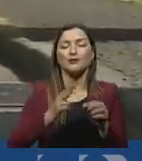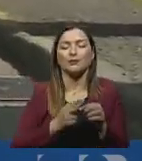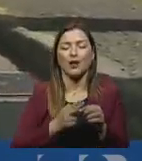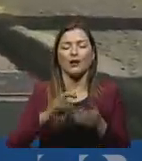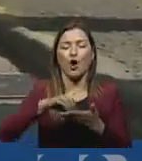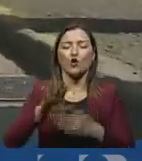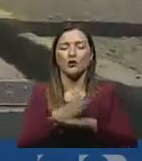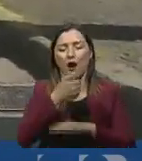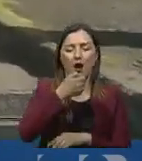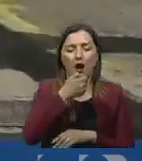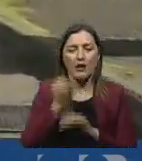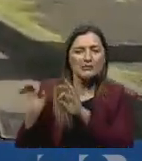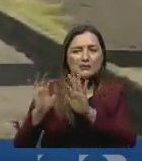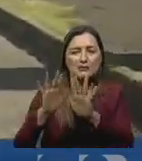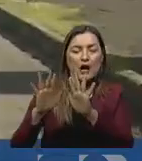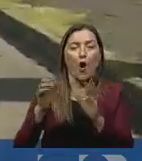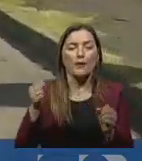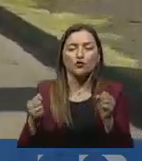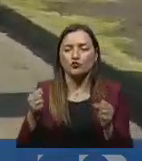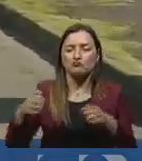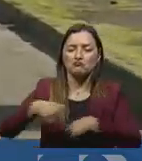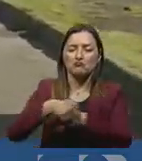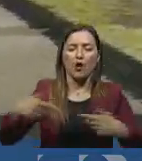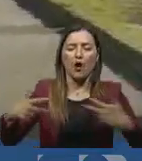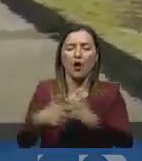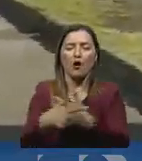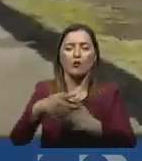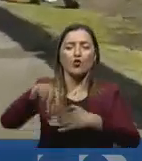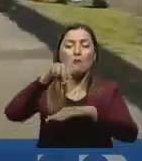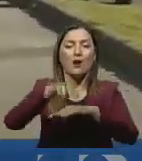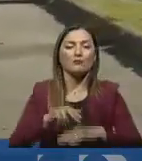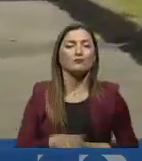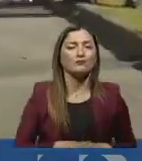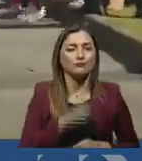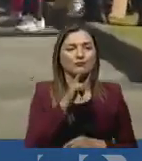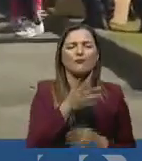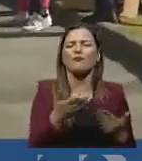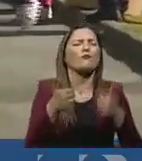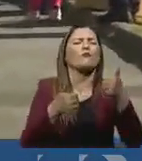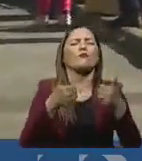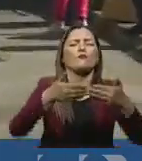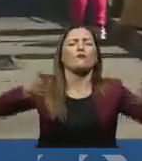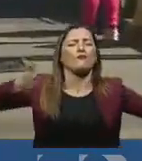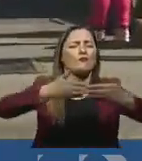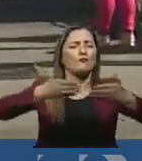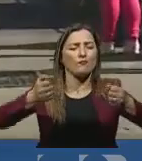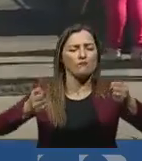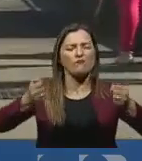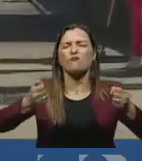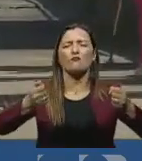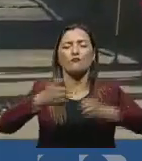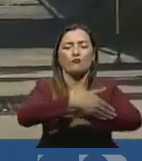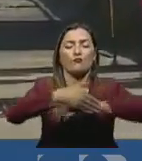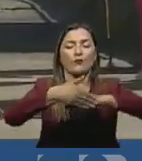o para aquellas que deben transitar que transitan usualmente por este sector sí efectivamente las vías alternas que tenemos para que la ciudadanía pueda circular